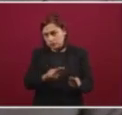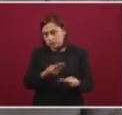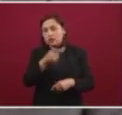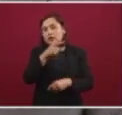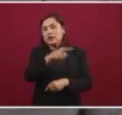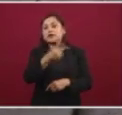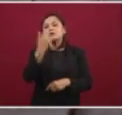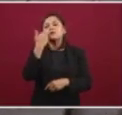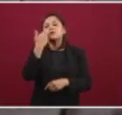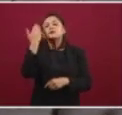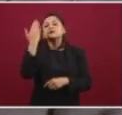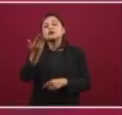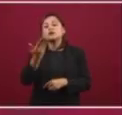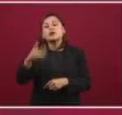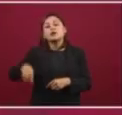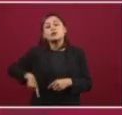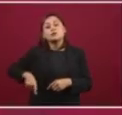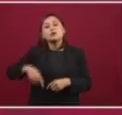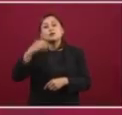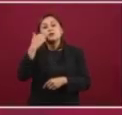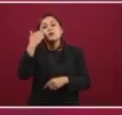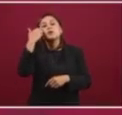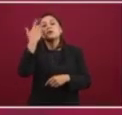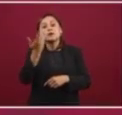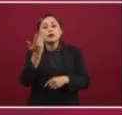construcción de una escuela.